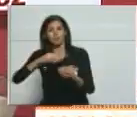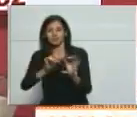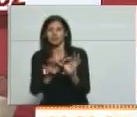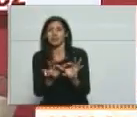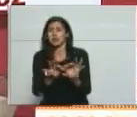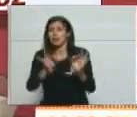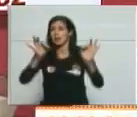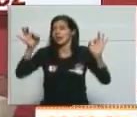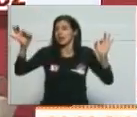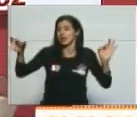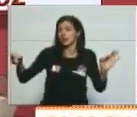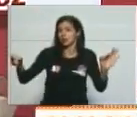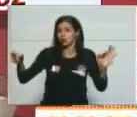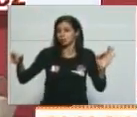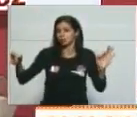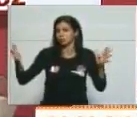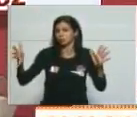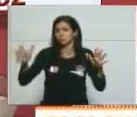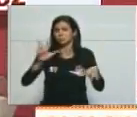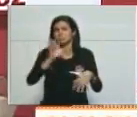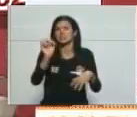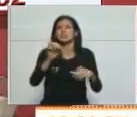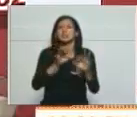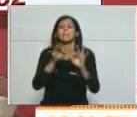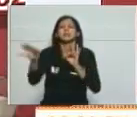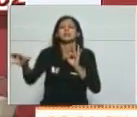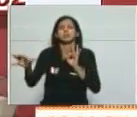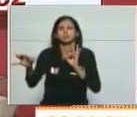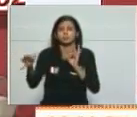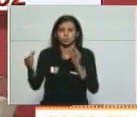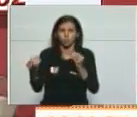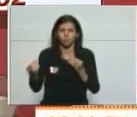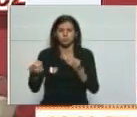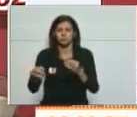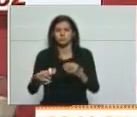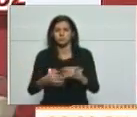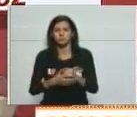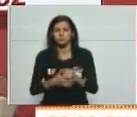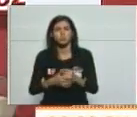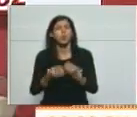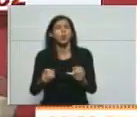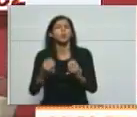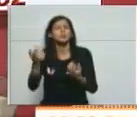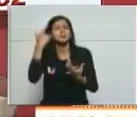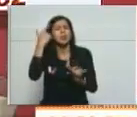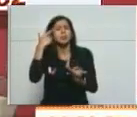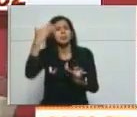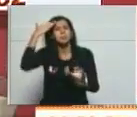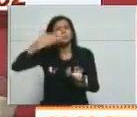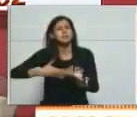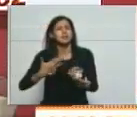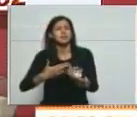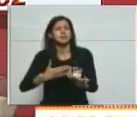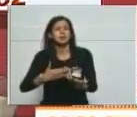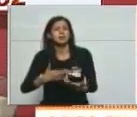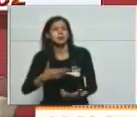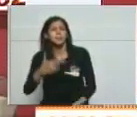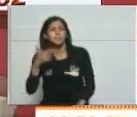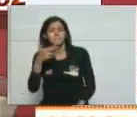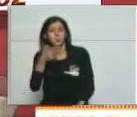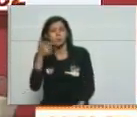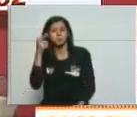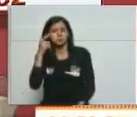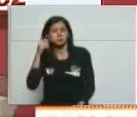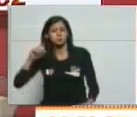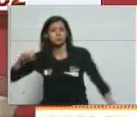de la Guardia Nacional a menos de 30 metros de los manifestantes. ¿Cómo es que se confirma que fue un funcionario de la Guardia Nacional quien disparó a quemarropa la presunta